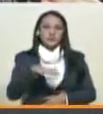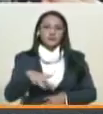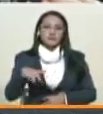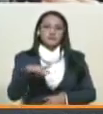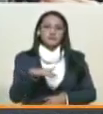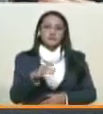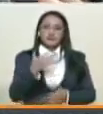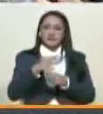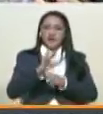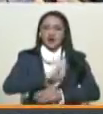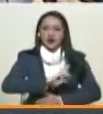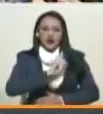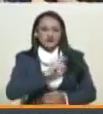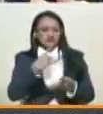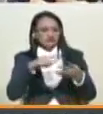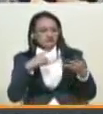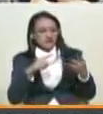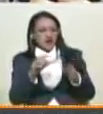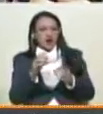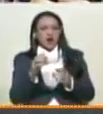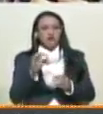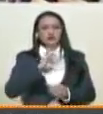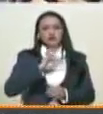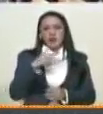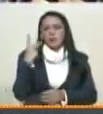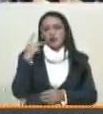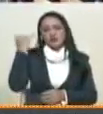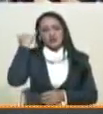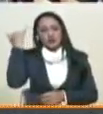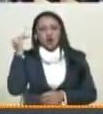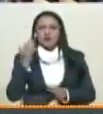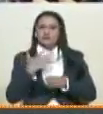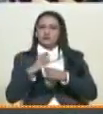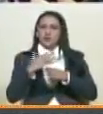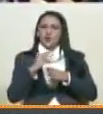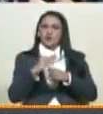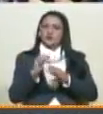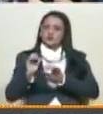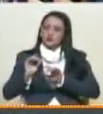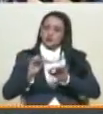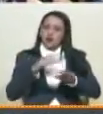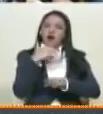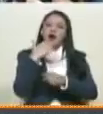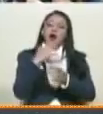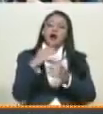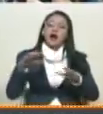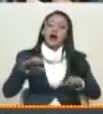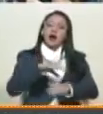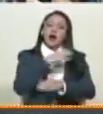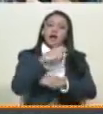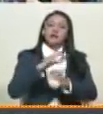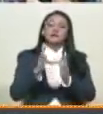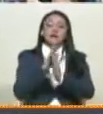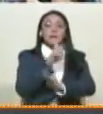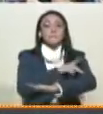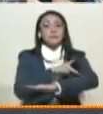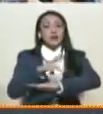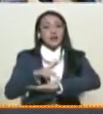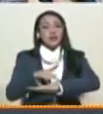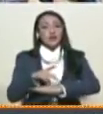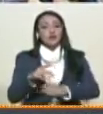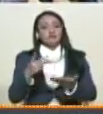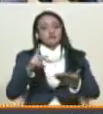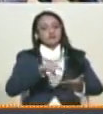distingo de raza, clase social, bandera política, hoy sale a cantarle a San Pedro, hoy sale a decir sus